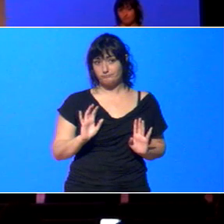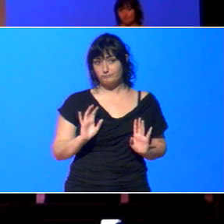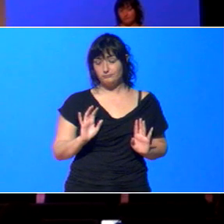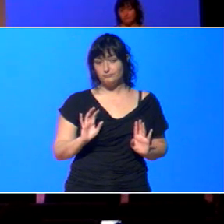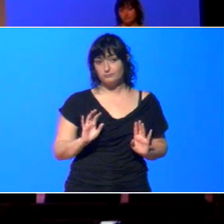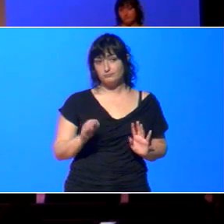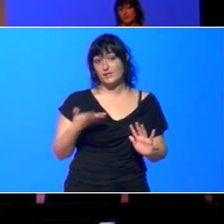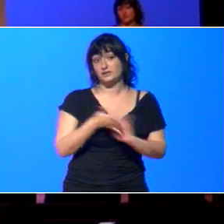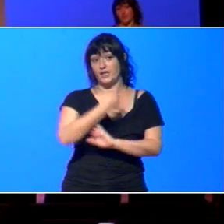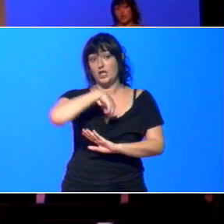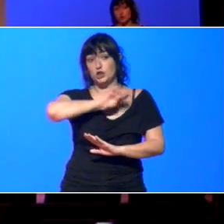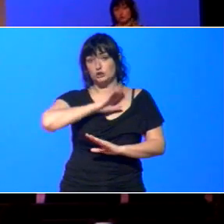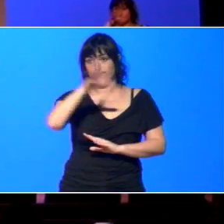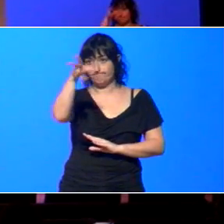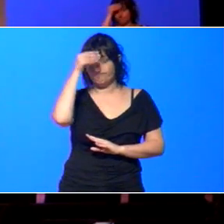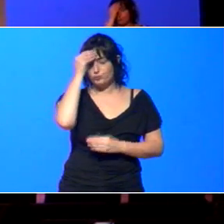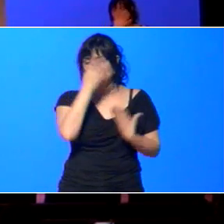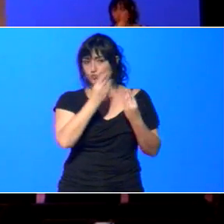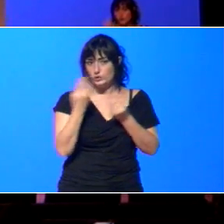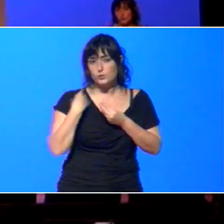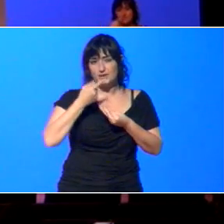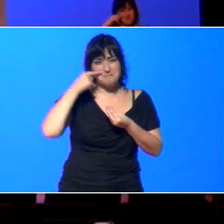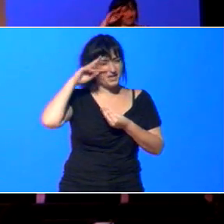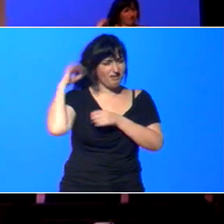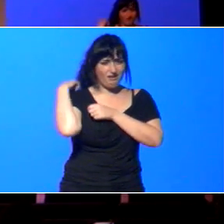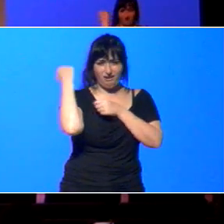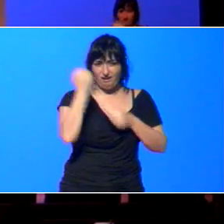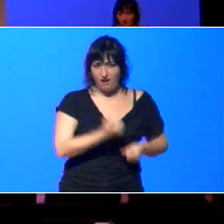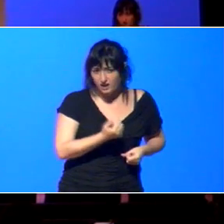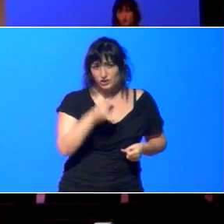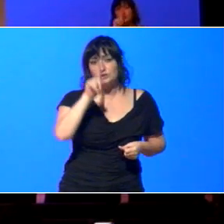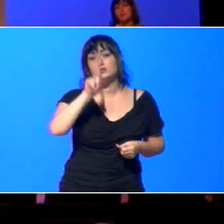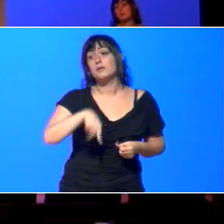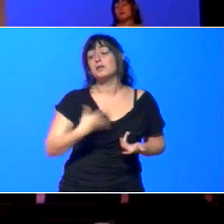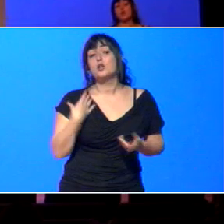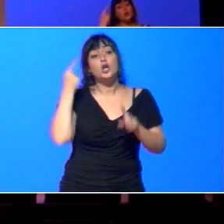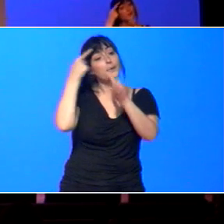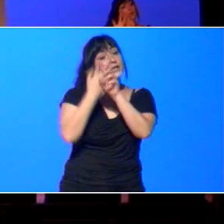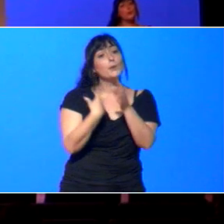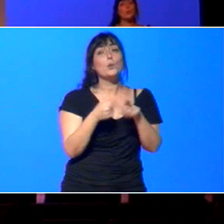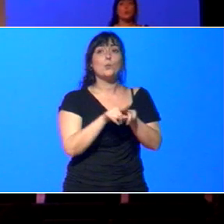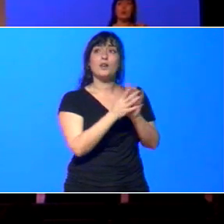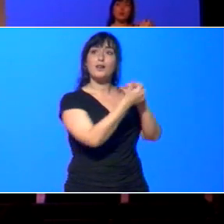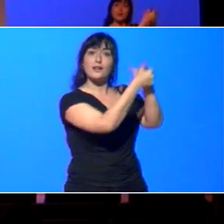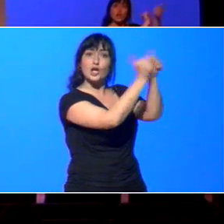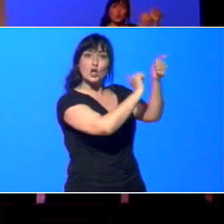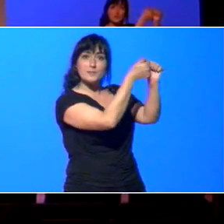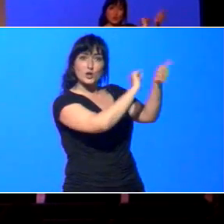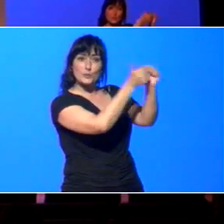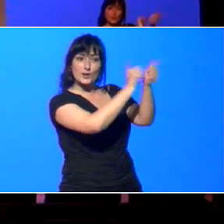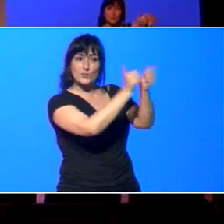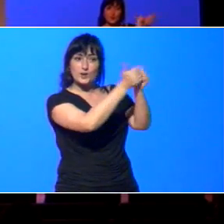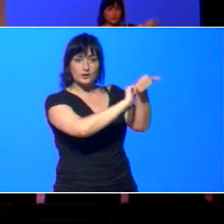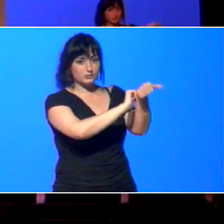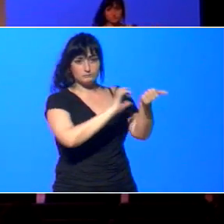muchísimas conocimiento, muchísima experiencia, muchísimos elementos, no para copiar, no necesariamente para copiar, sino